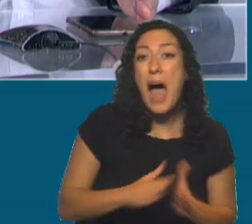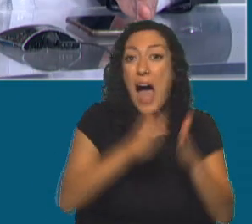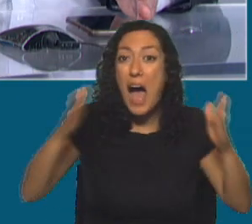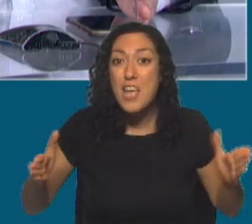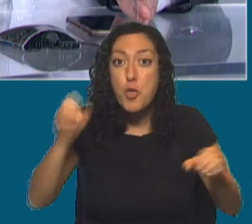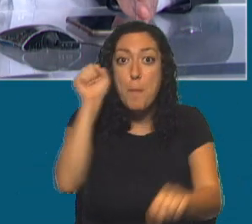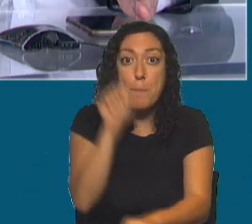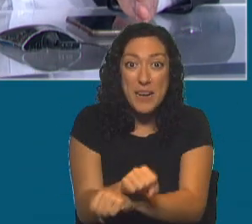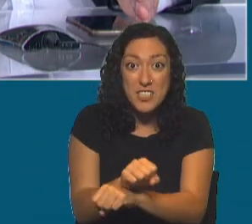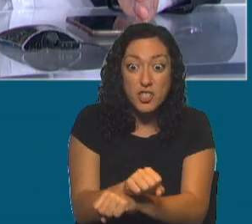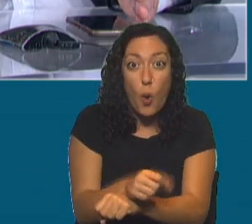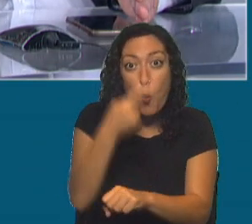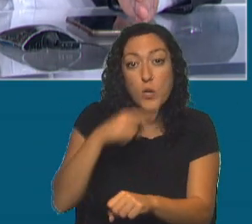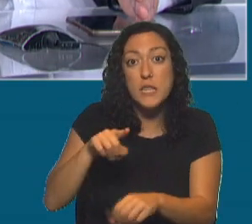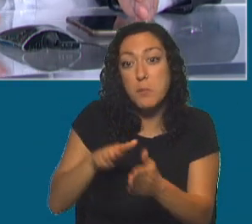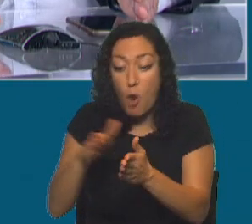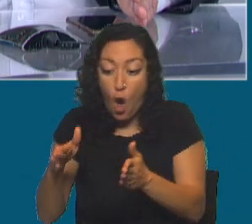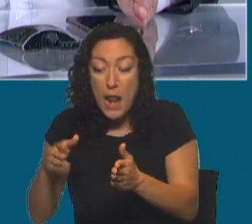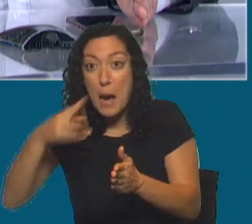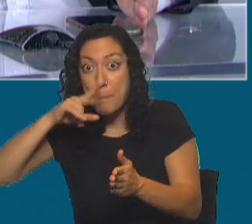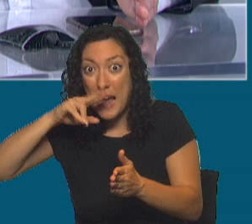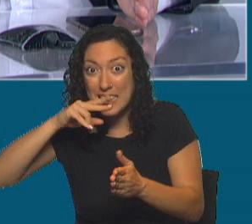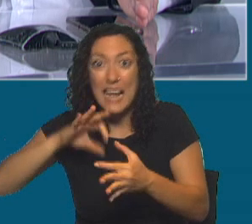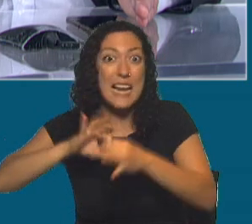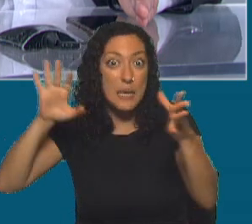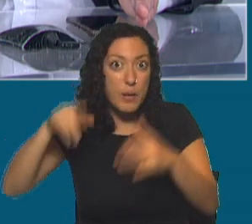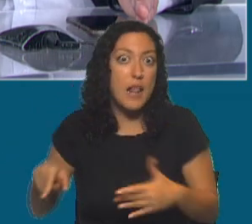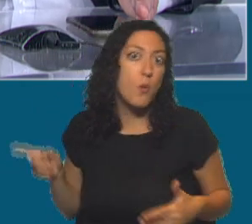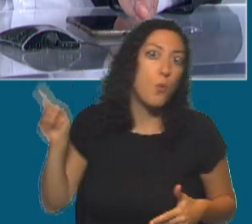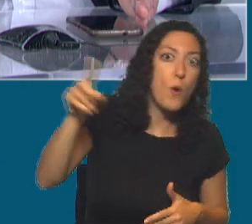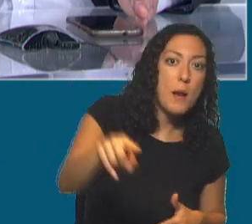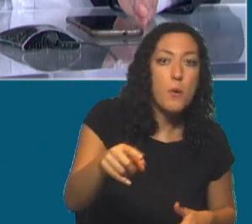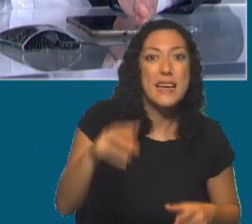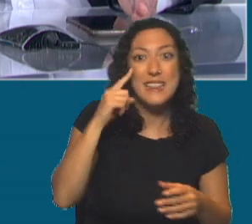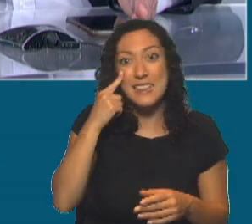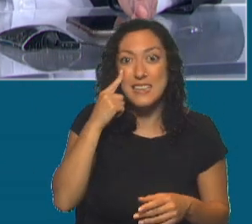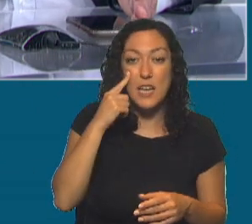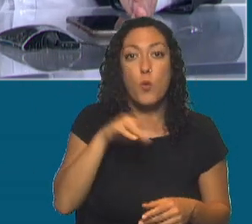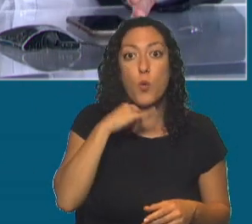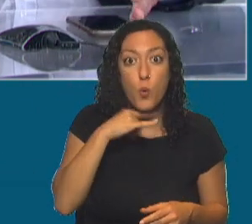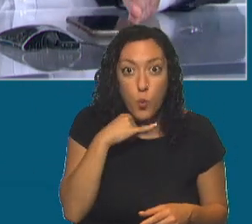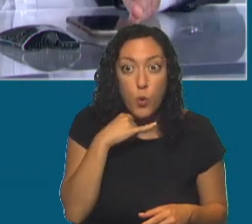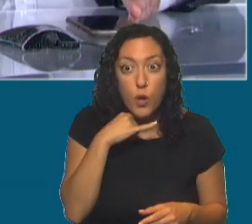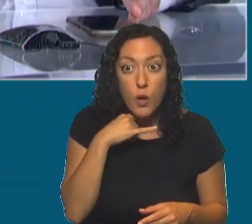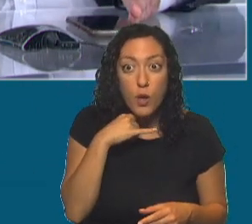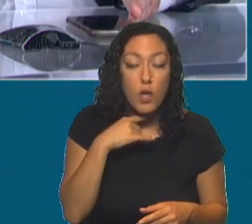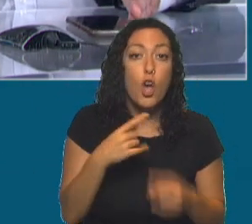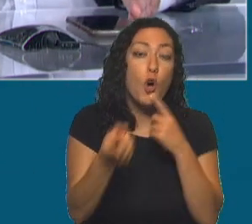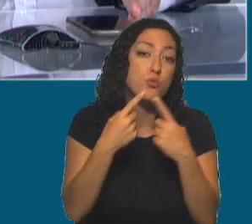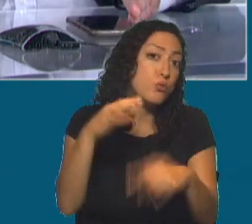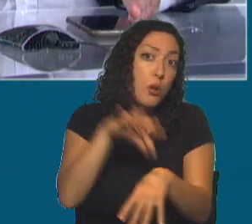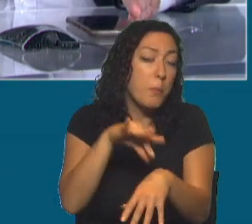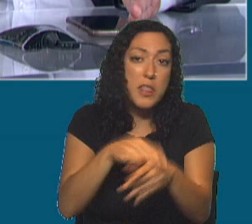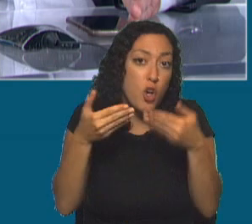último tiempo aquí en La Plata, lo liberaron, volvió a Jujuy, reabrió su consultorio de